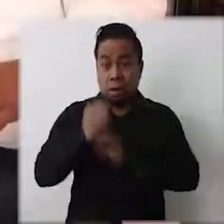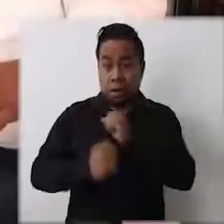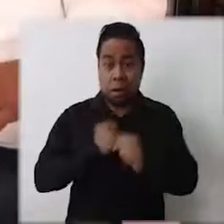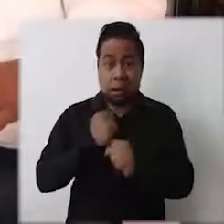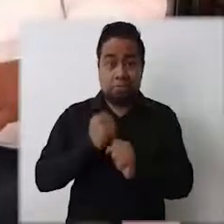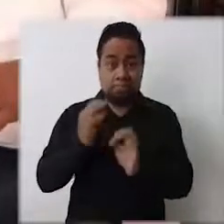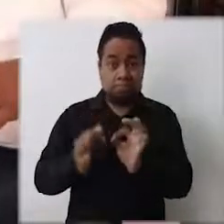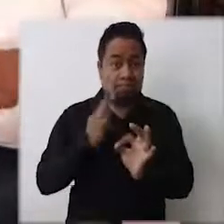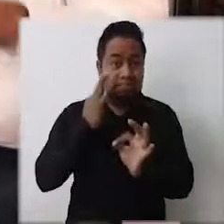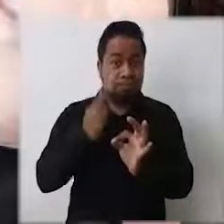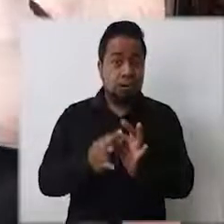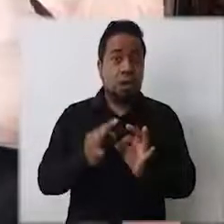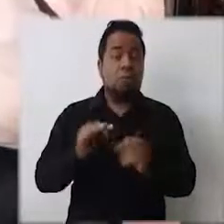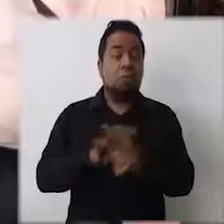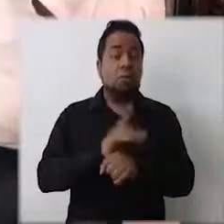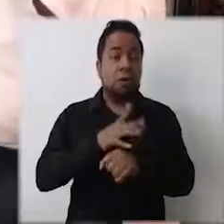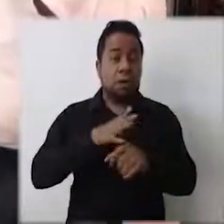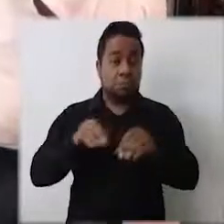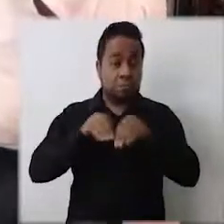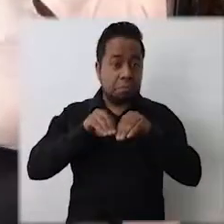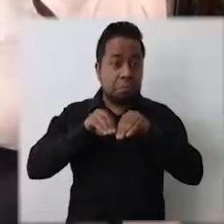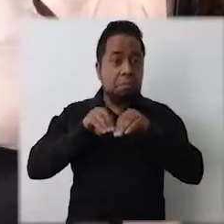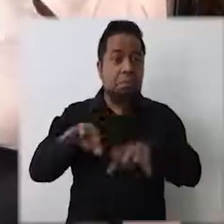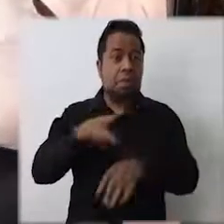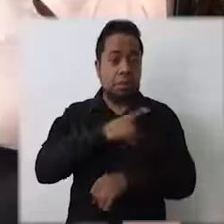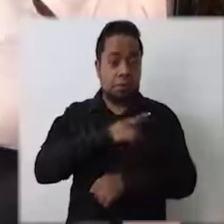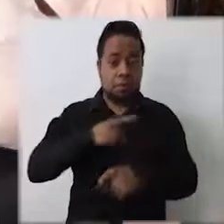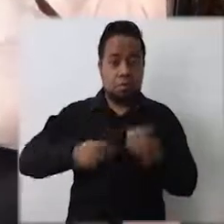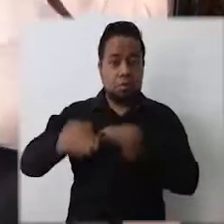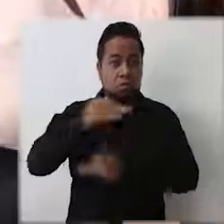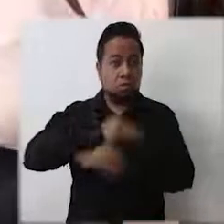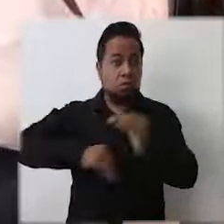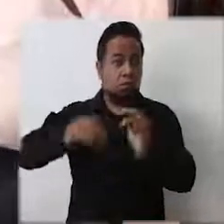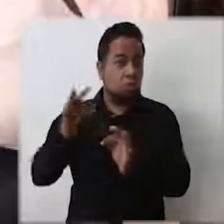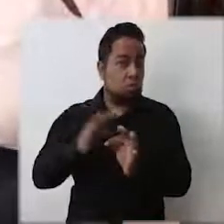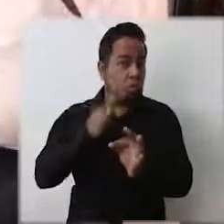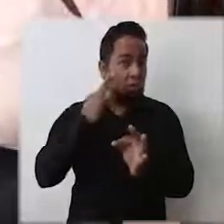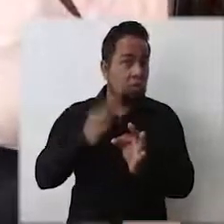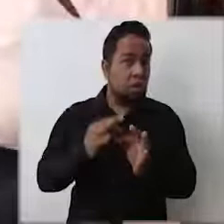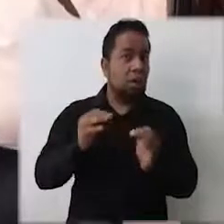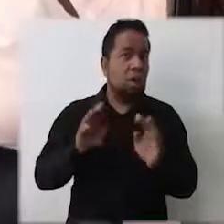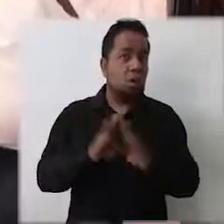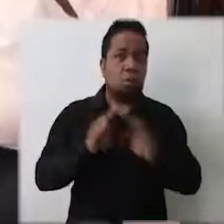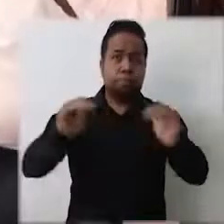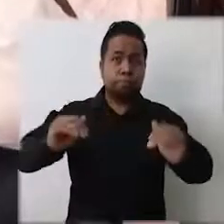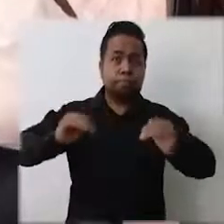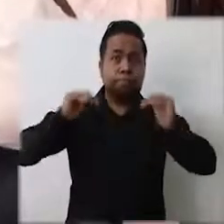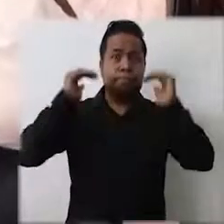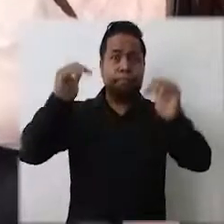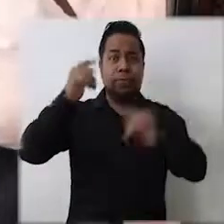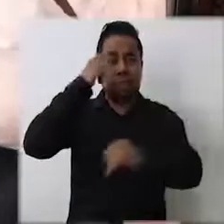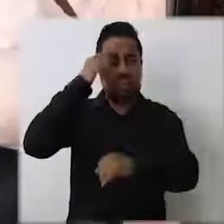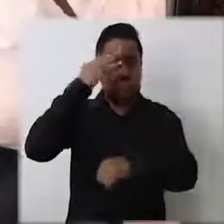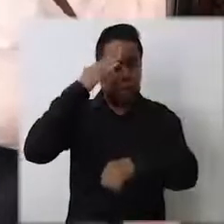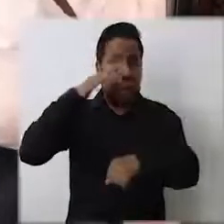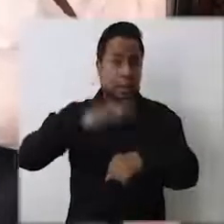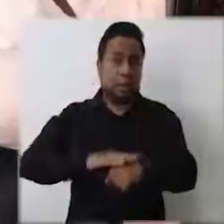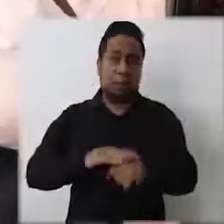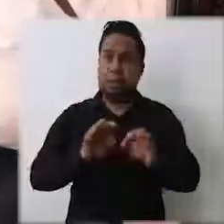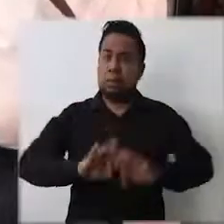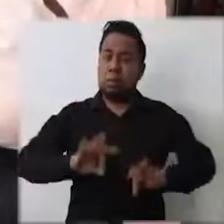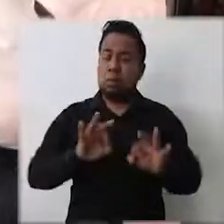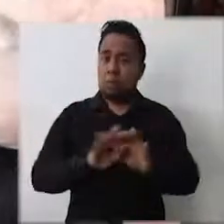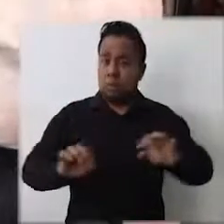en consecuencia afianza nuestra autonomía municipal. Dicha comisión se propone sea